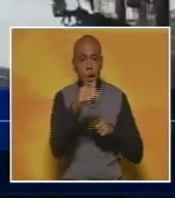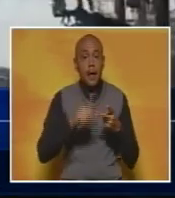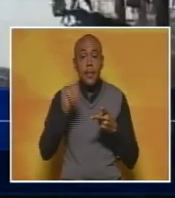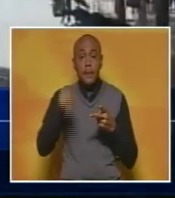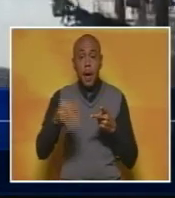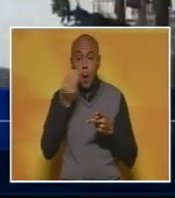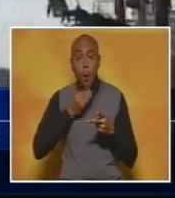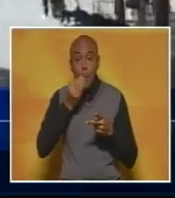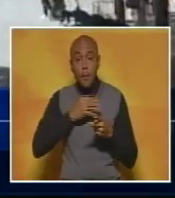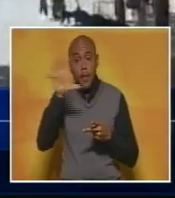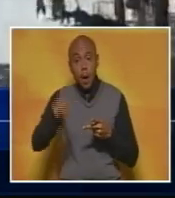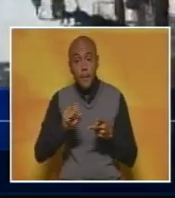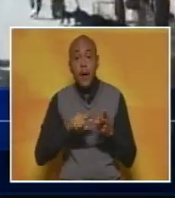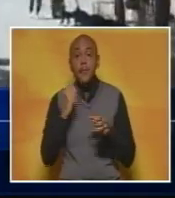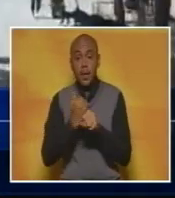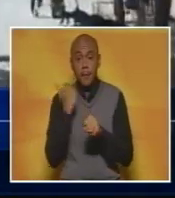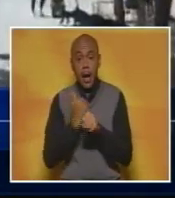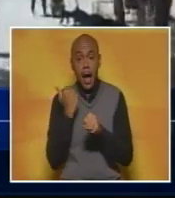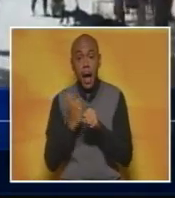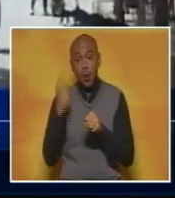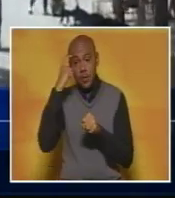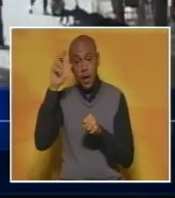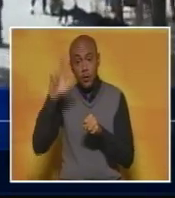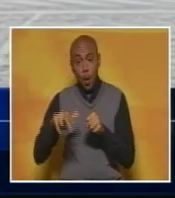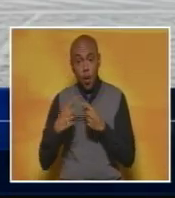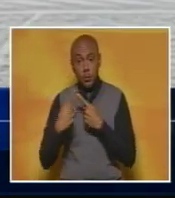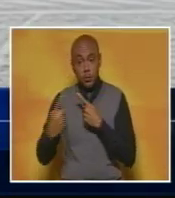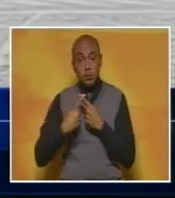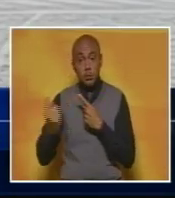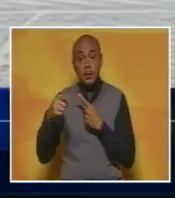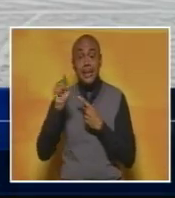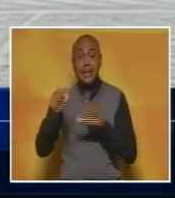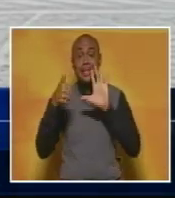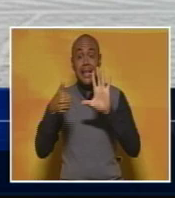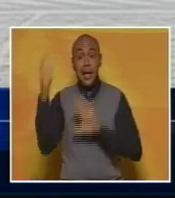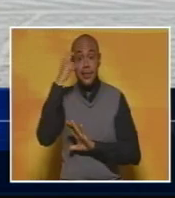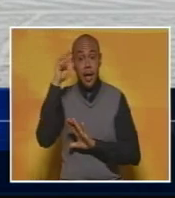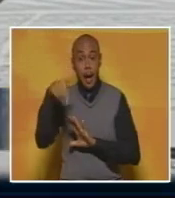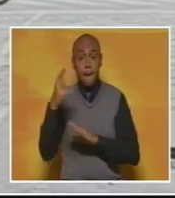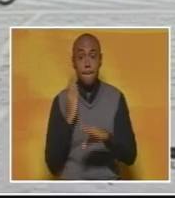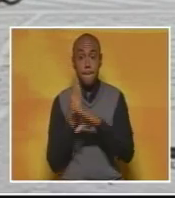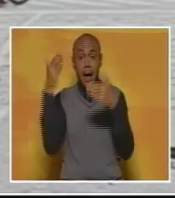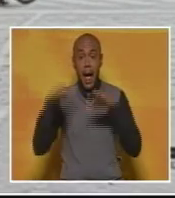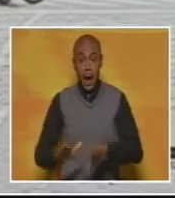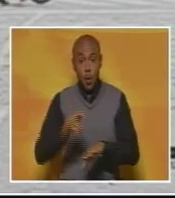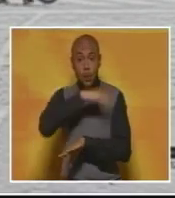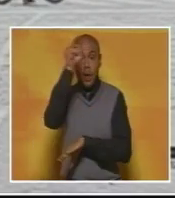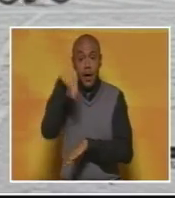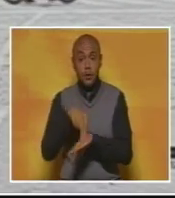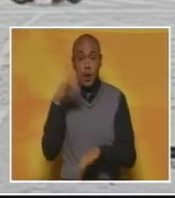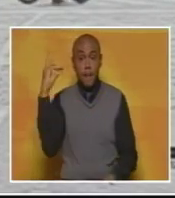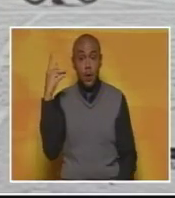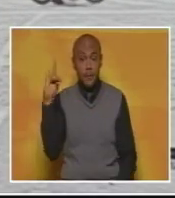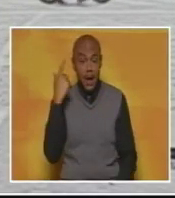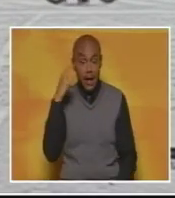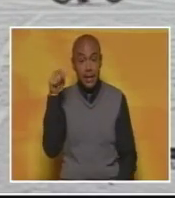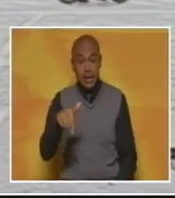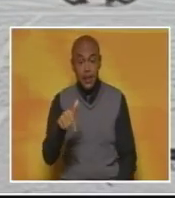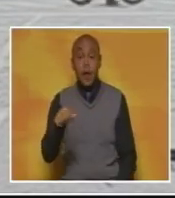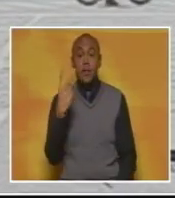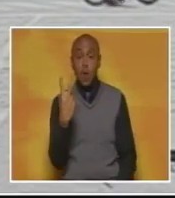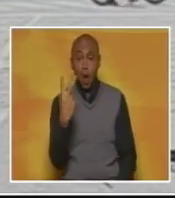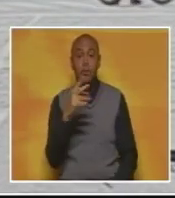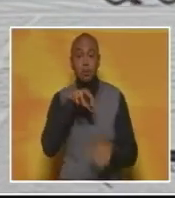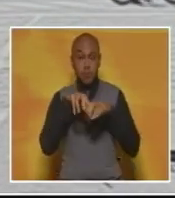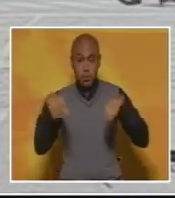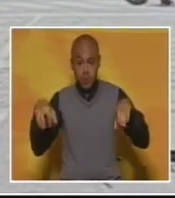para poder trabajar y trasladar a la gente día a día. Sexto día de paro cívico entonces, y se registran enfrentamientos en dos zonas, en Achumani, en